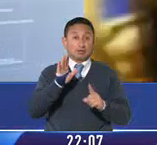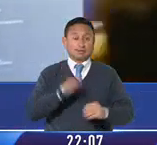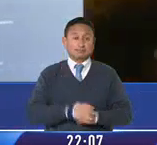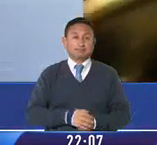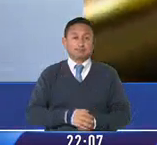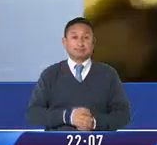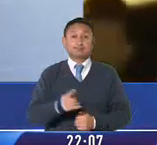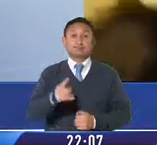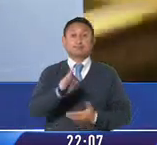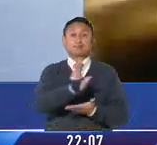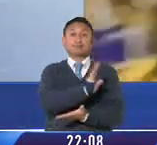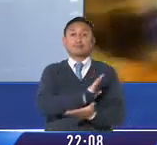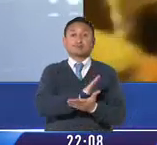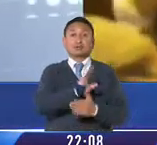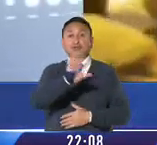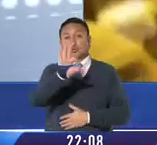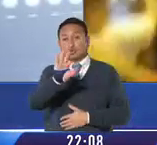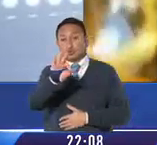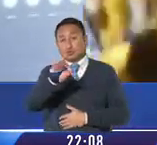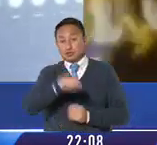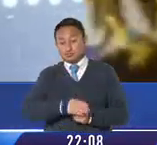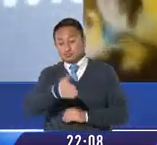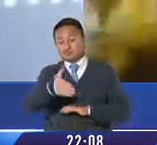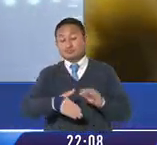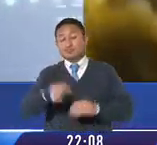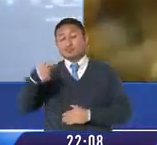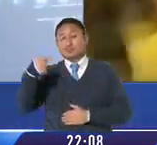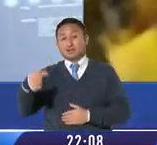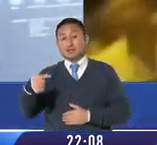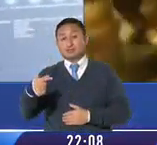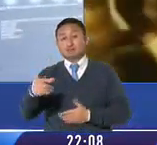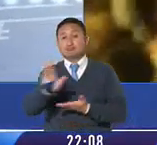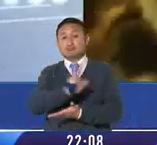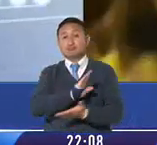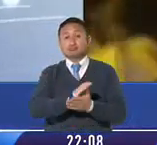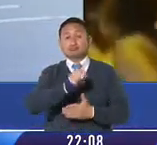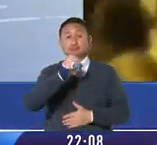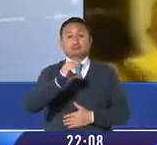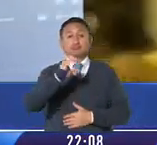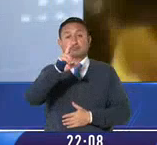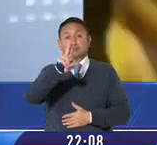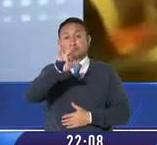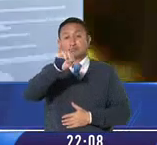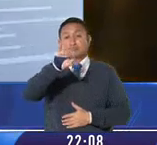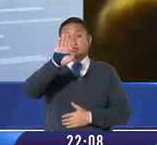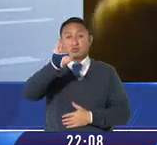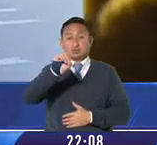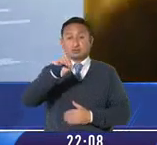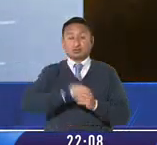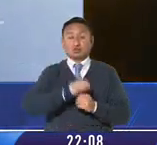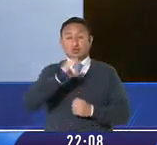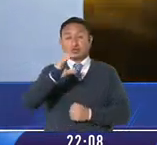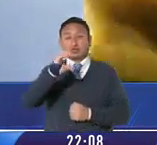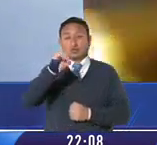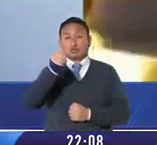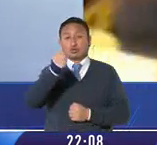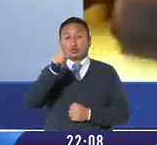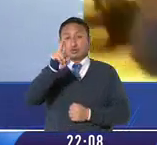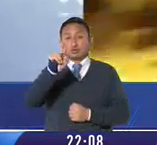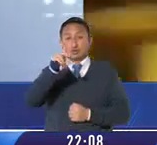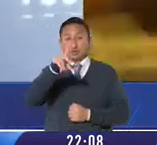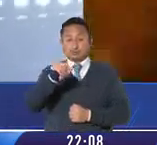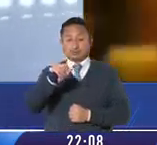de la Novena y calle G, sector del Cristo del Consuelo, donde la noche anterior se produjo el asesinato de dos personas